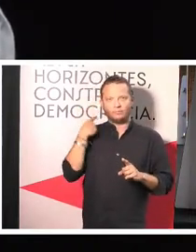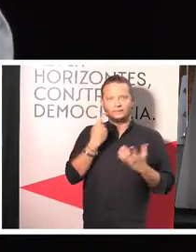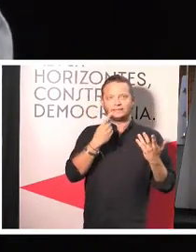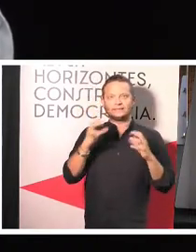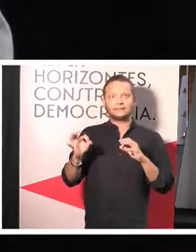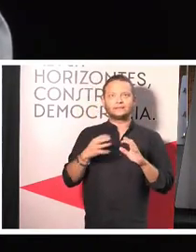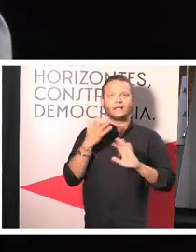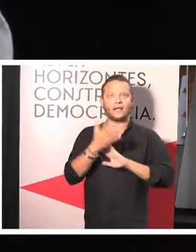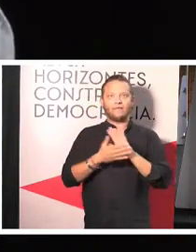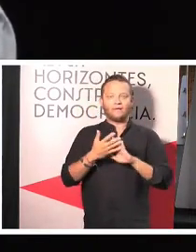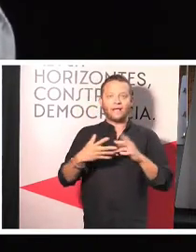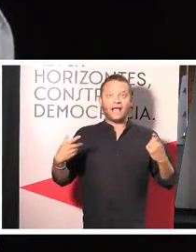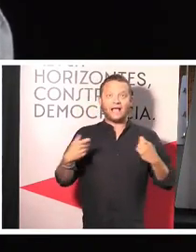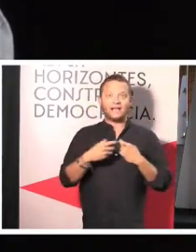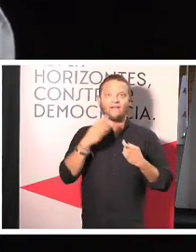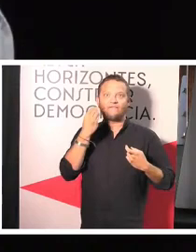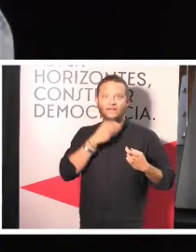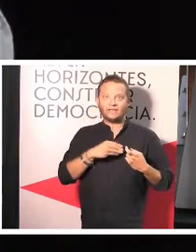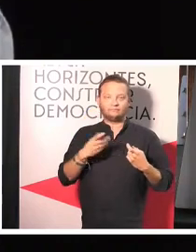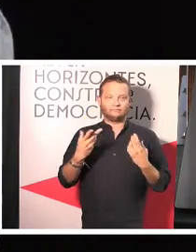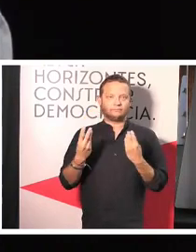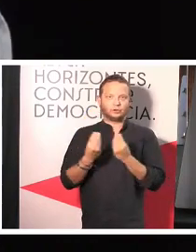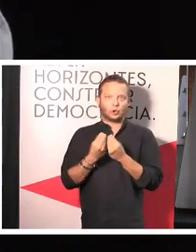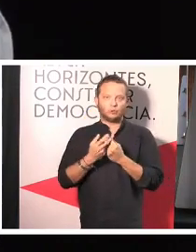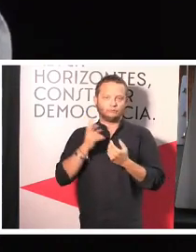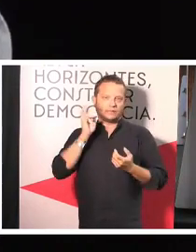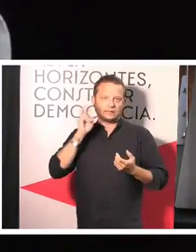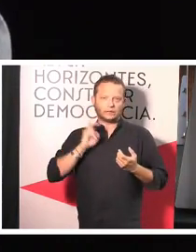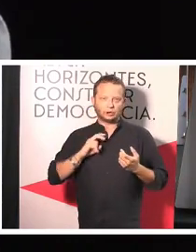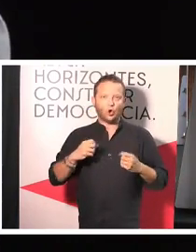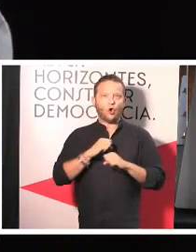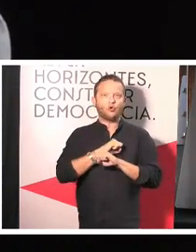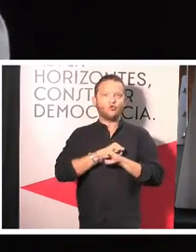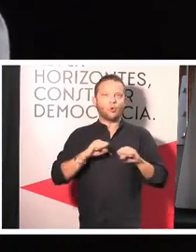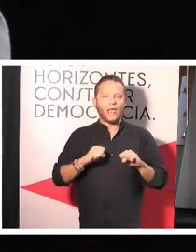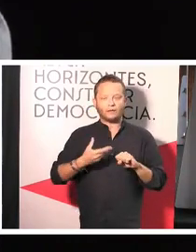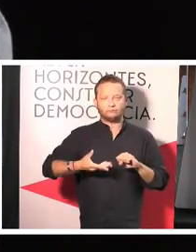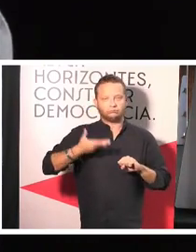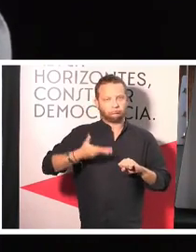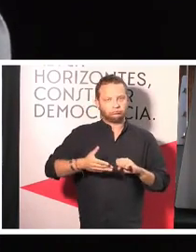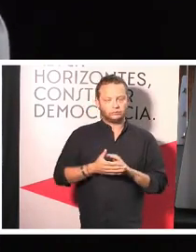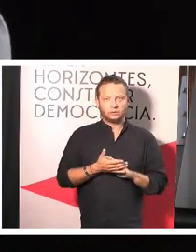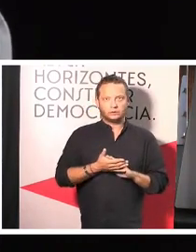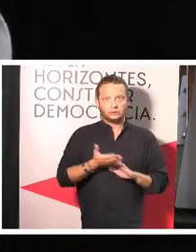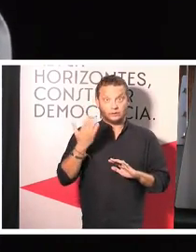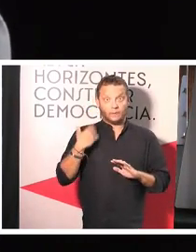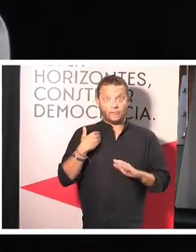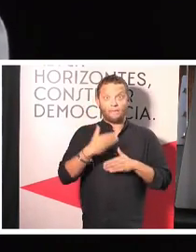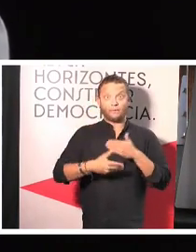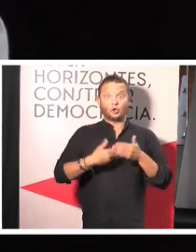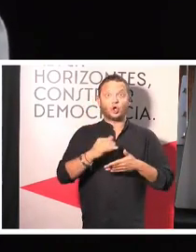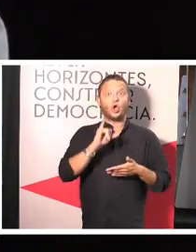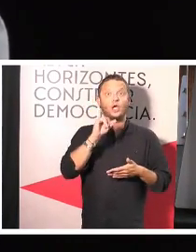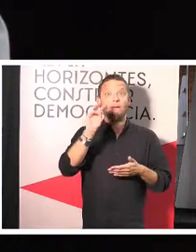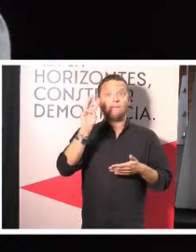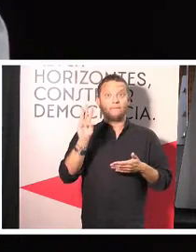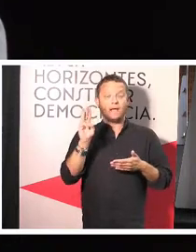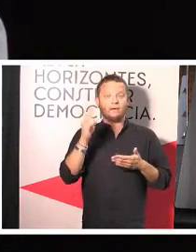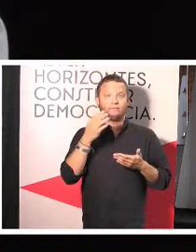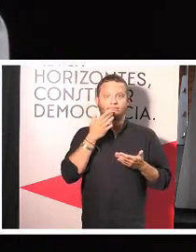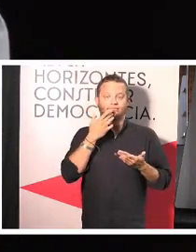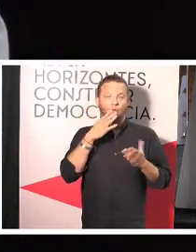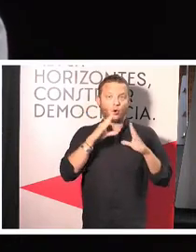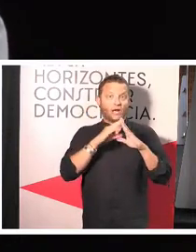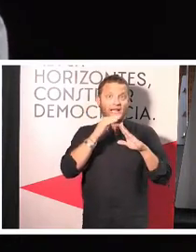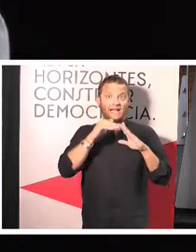una cosa que se llamaba Guerra Fría, que venía acompañada de una tensión nuclear importante. Bien, el protocolo OIP, al no estar jerarquizado